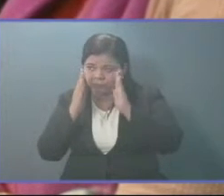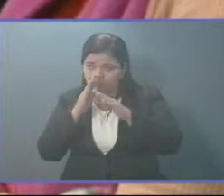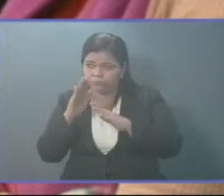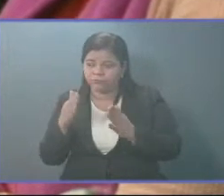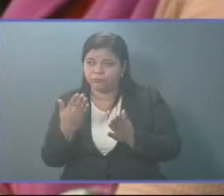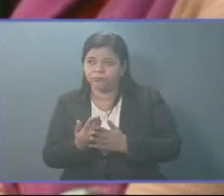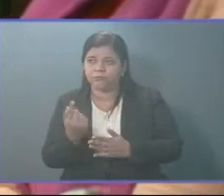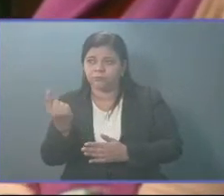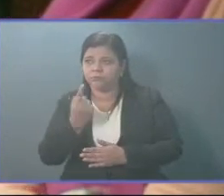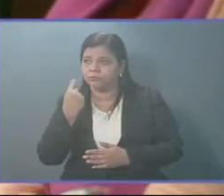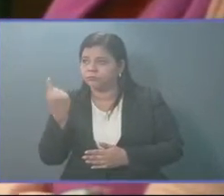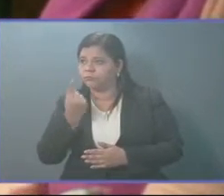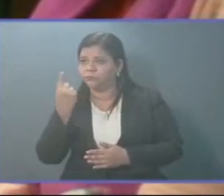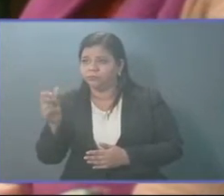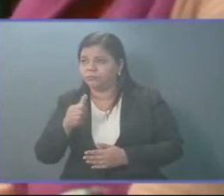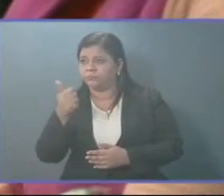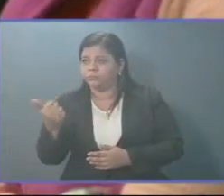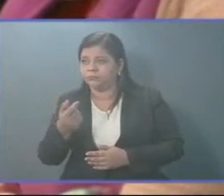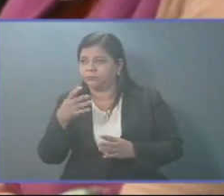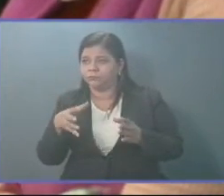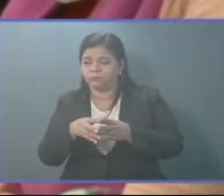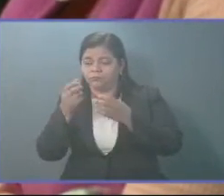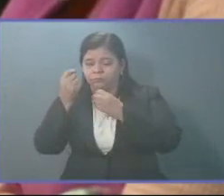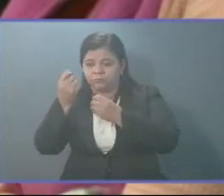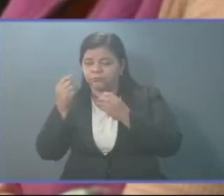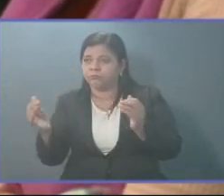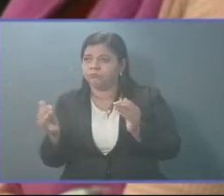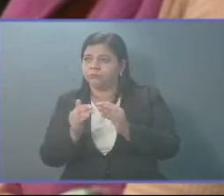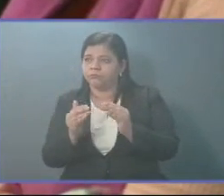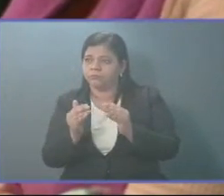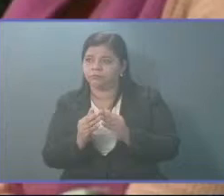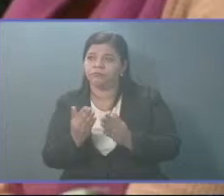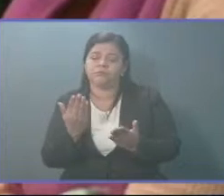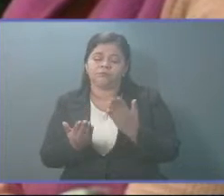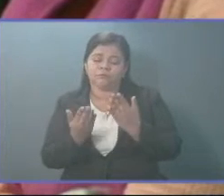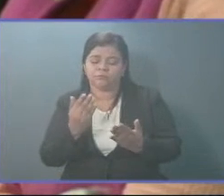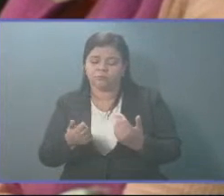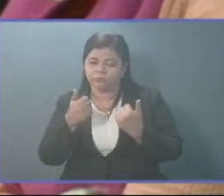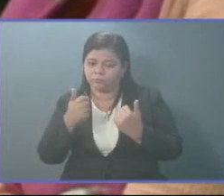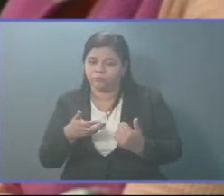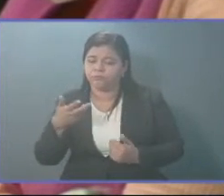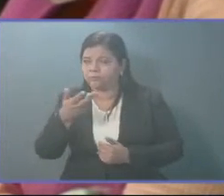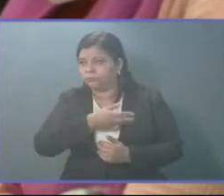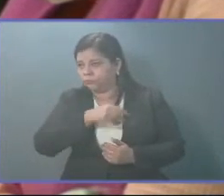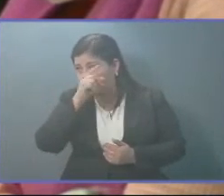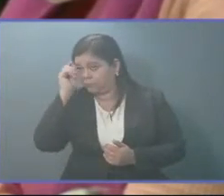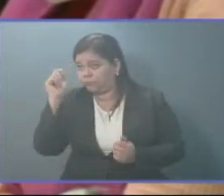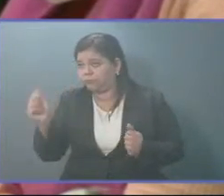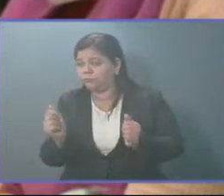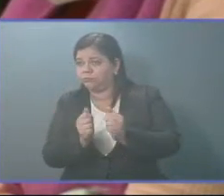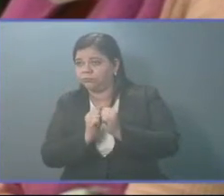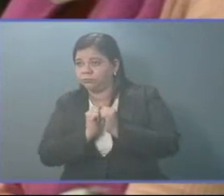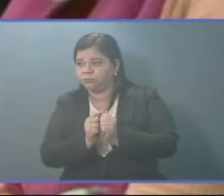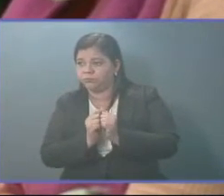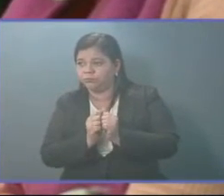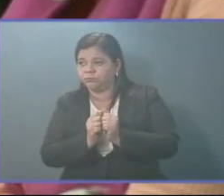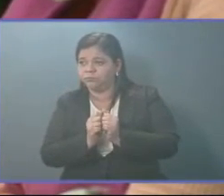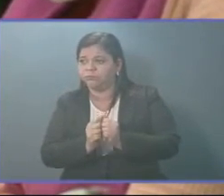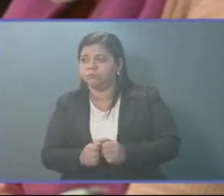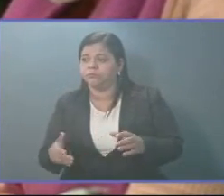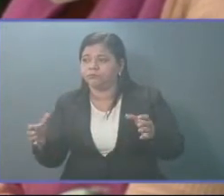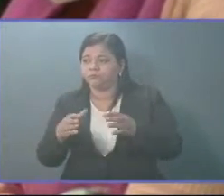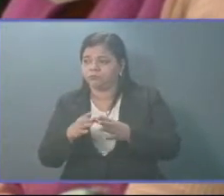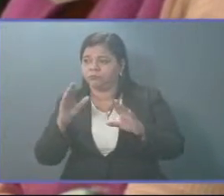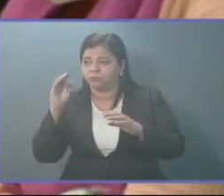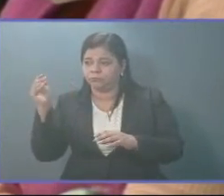no solo a los otros sindicatos, sino que también sería bueno que trabajáramos en conjunto con la Comisión